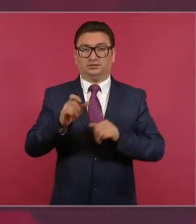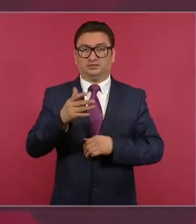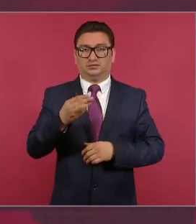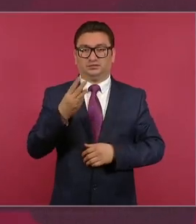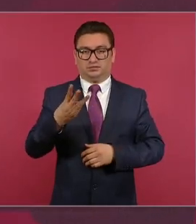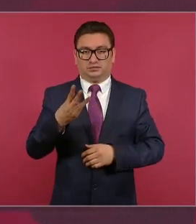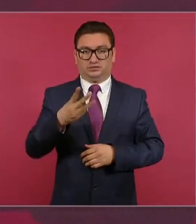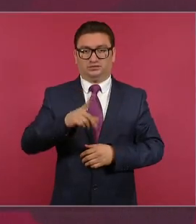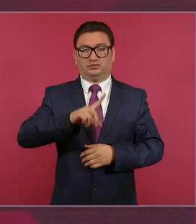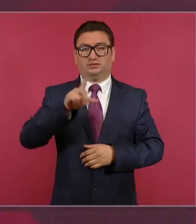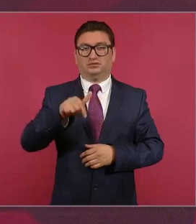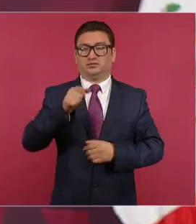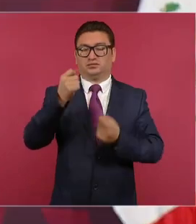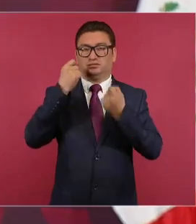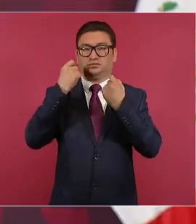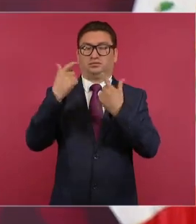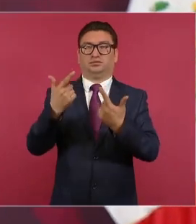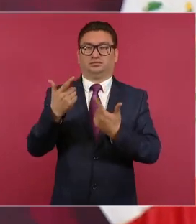1753. Luego admiro mucho,